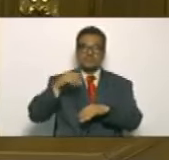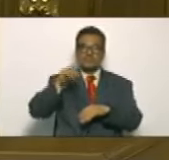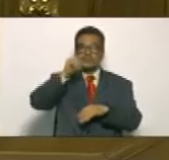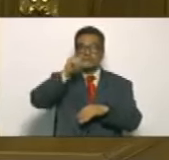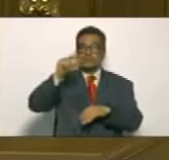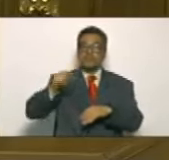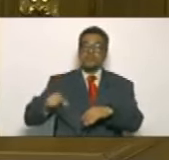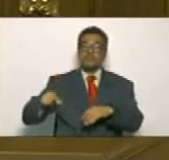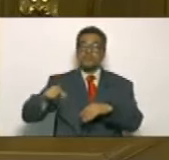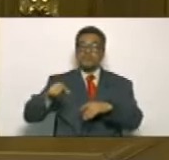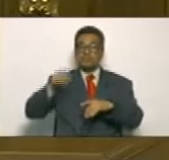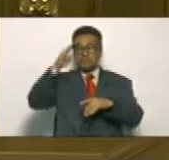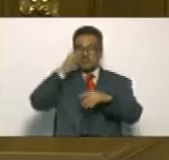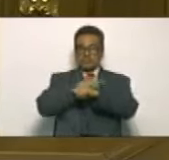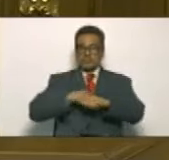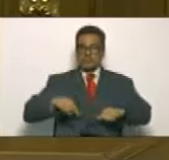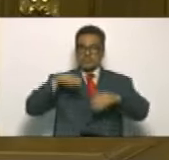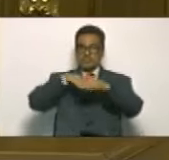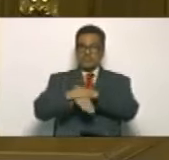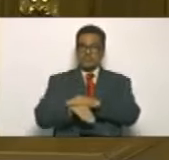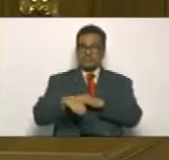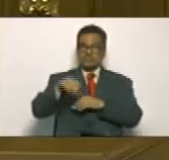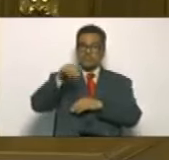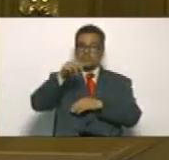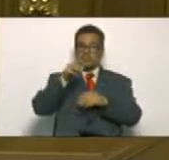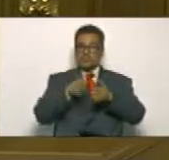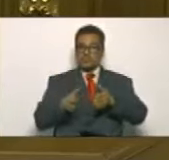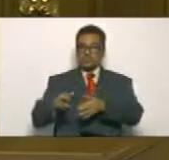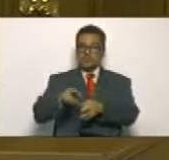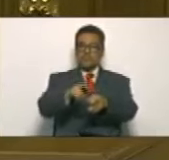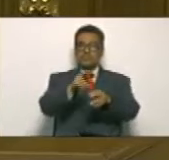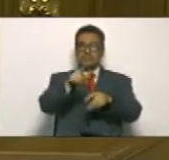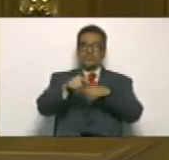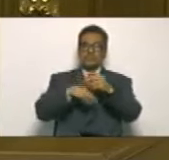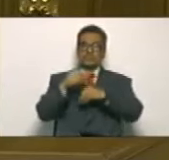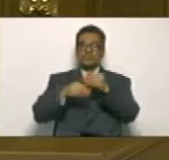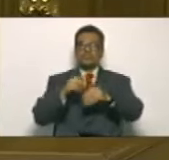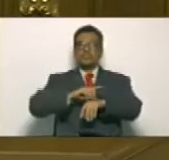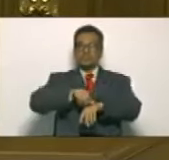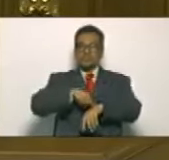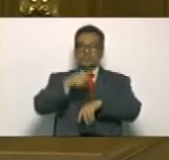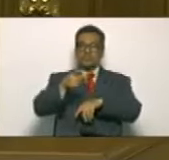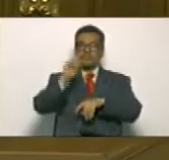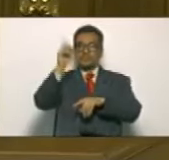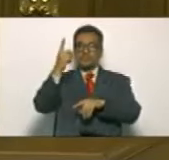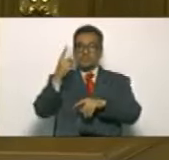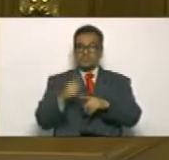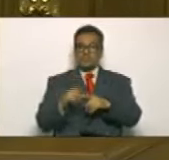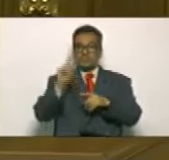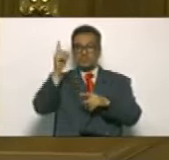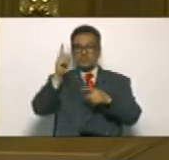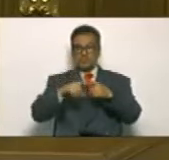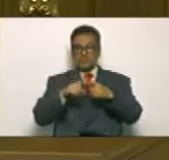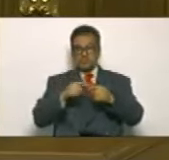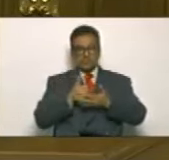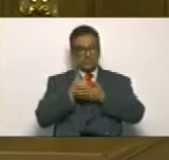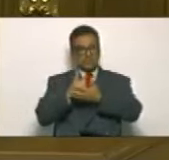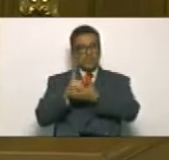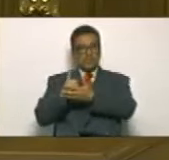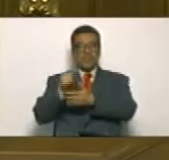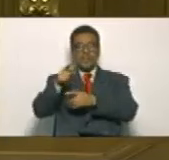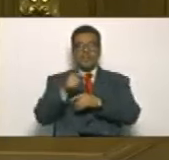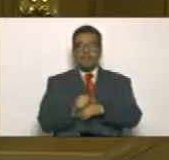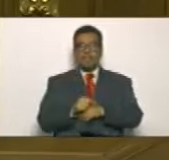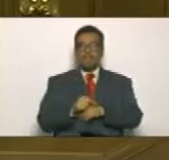y comandante general del Bajo Orinoco, convirtiéndose posteriormente en uno de los principales colaboradores